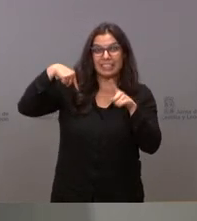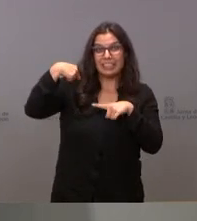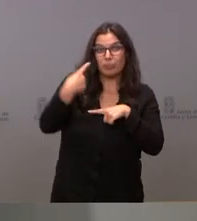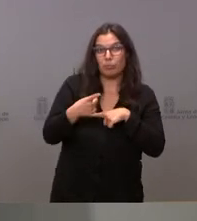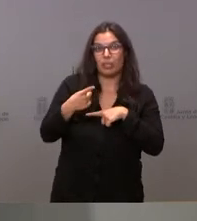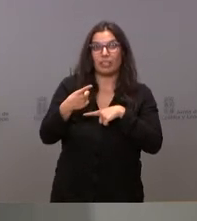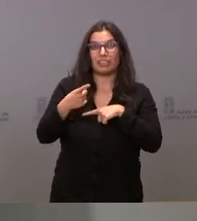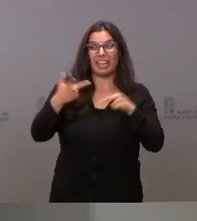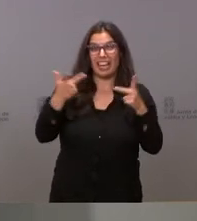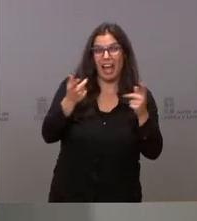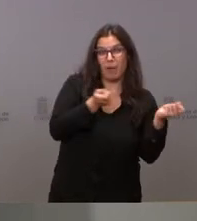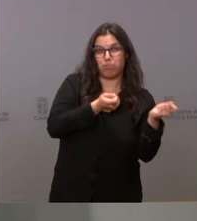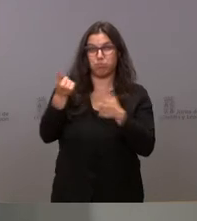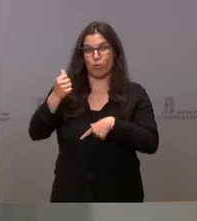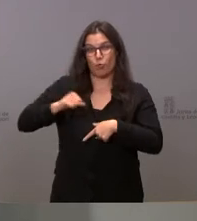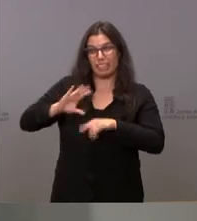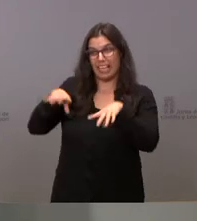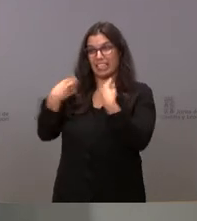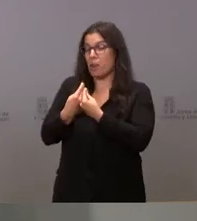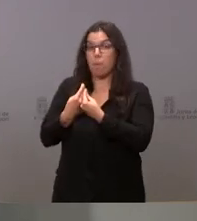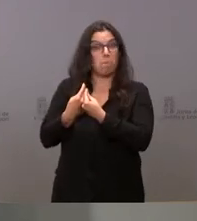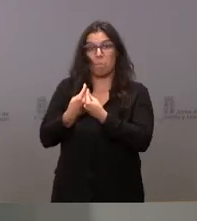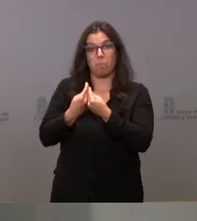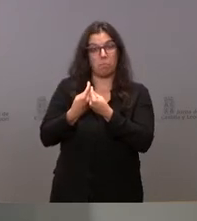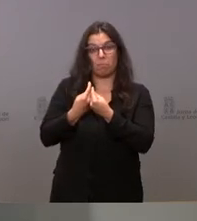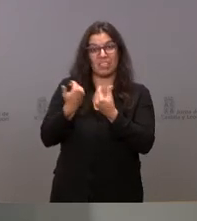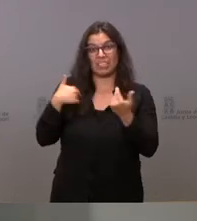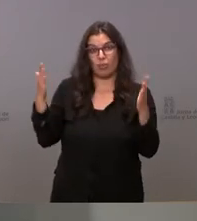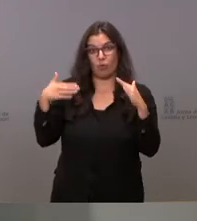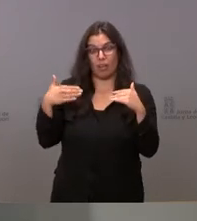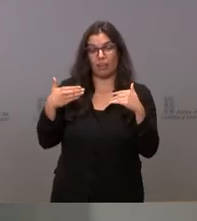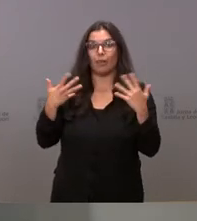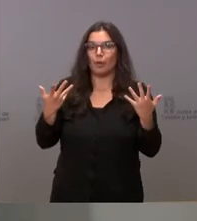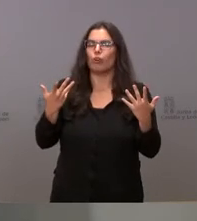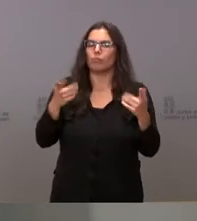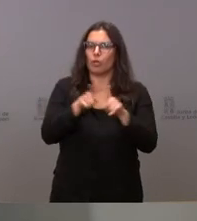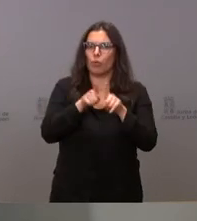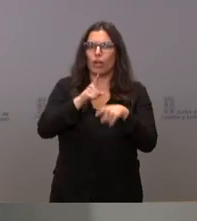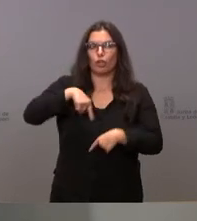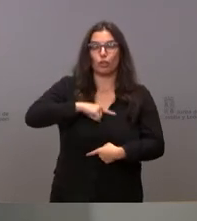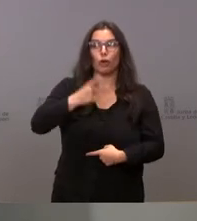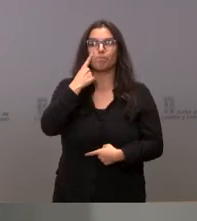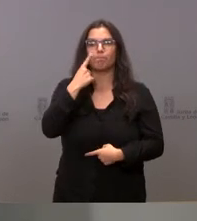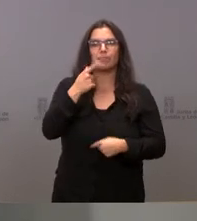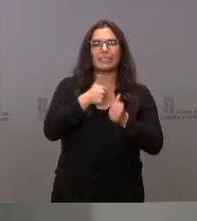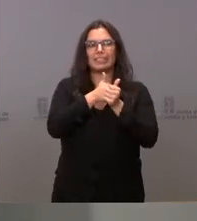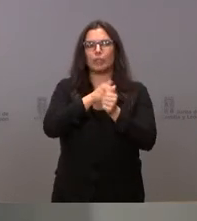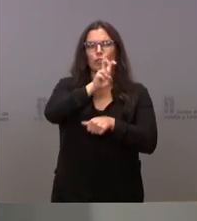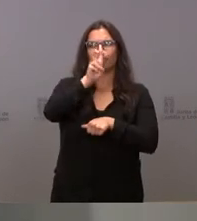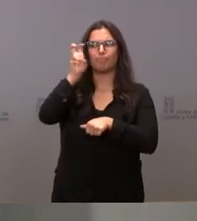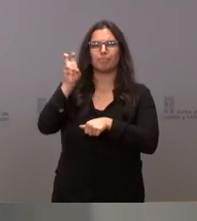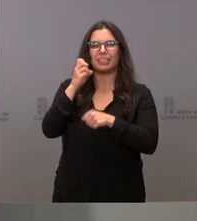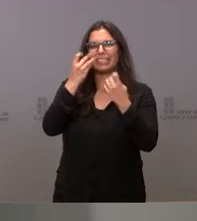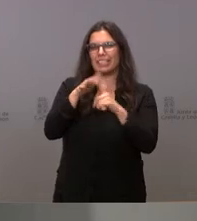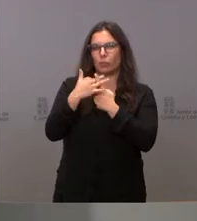determinante en la hospitalización, pero nosotros estamos obligados a estar pendientes de la evolución. Nuestras condiciones dentro